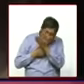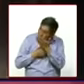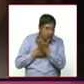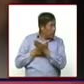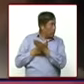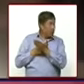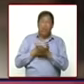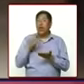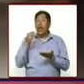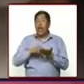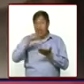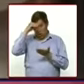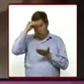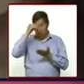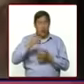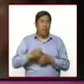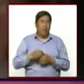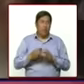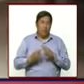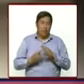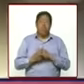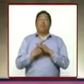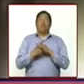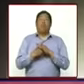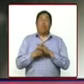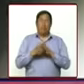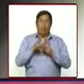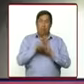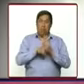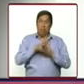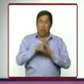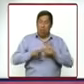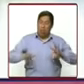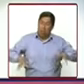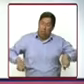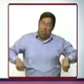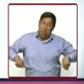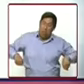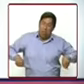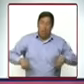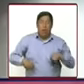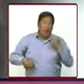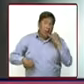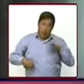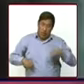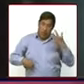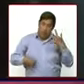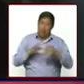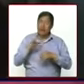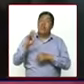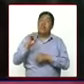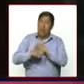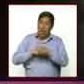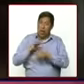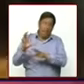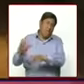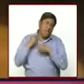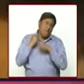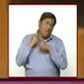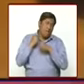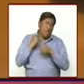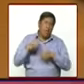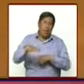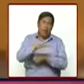de Jorge Janco, quien aparece en las cámaras de seguridad con las dos niñas, la de 5 y 7 años, quien se las llevó